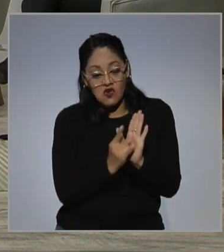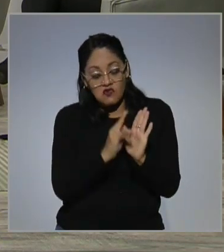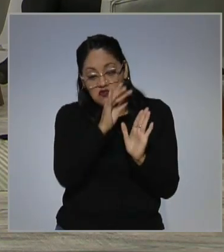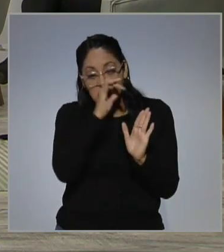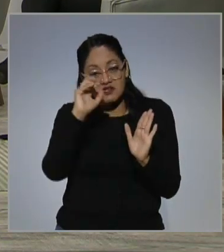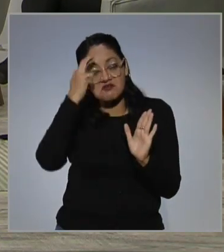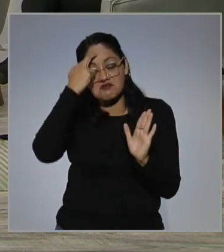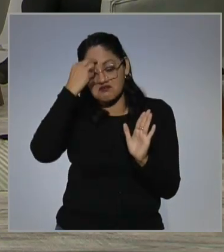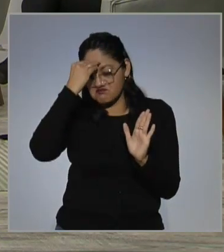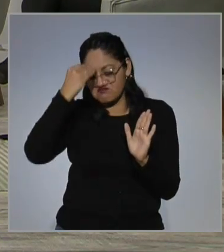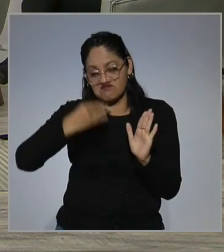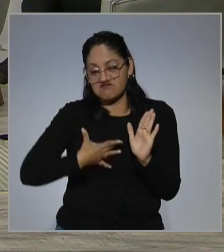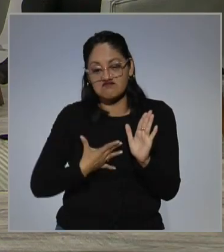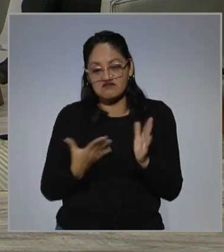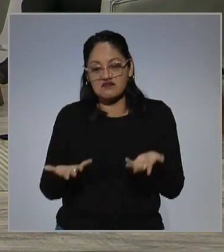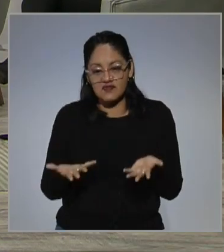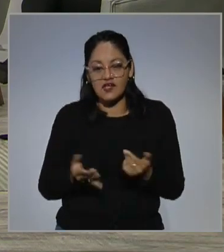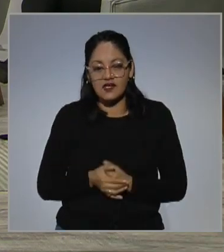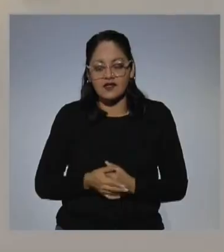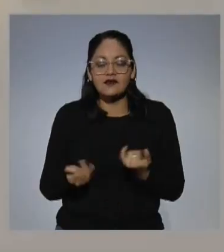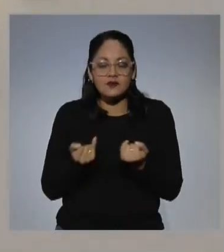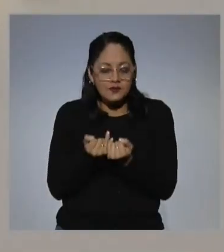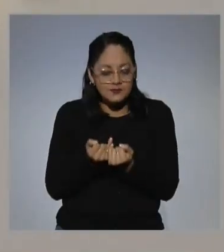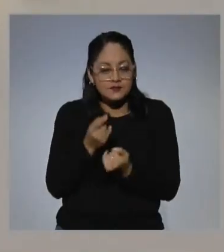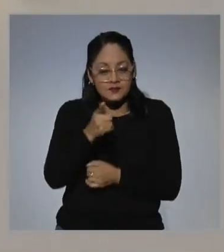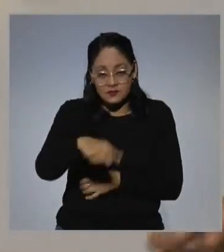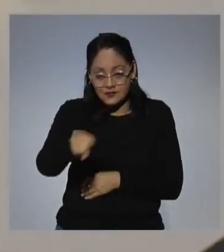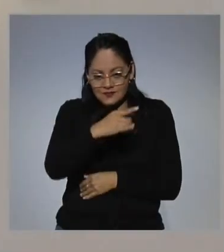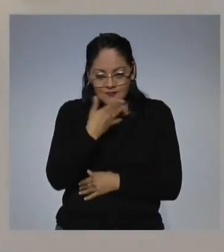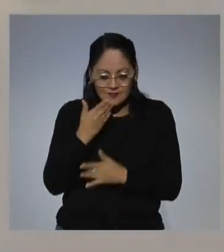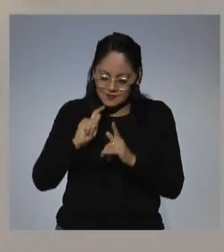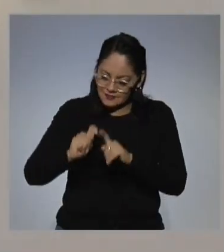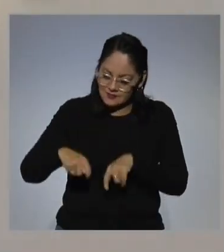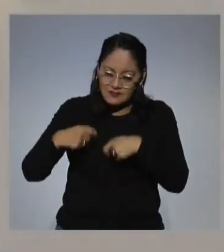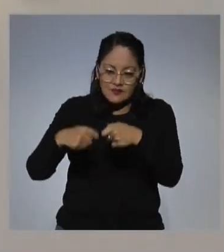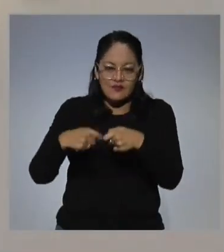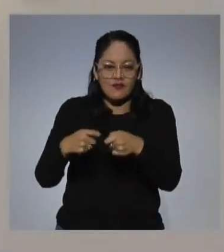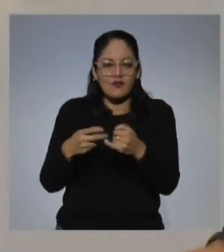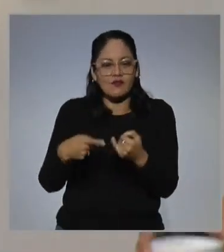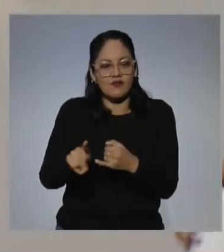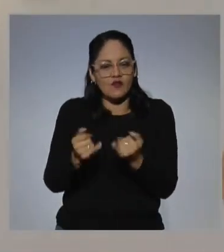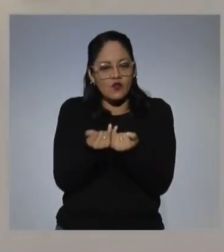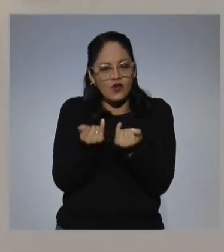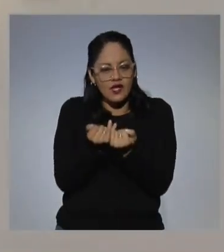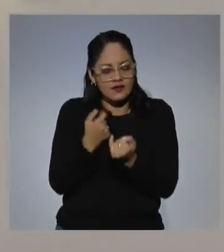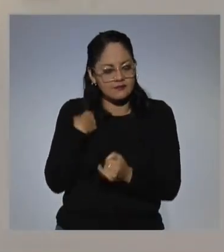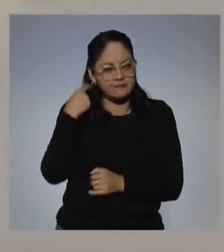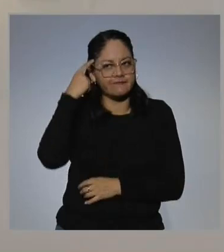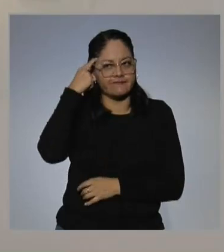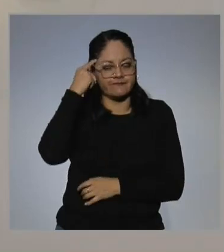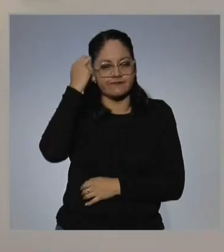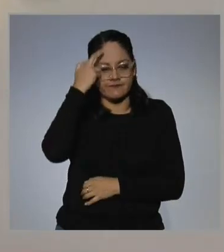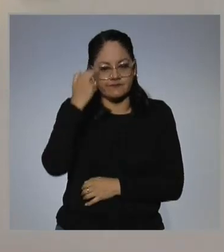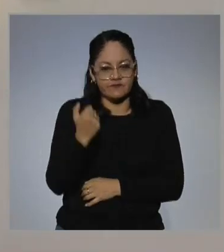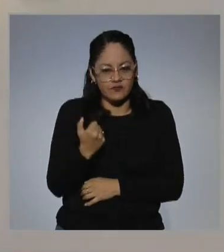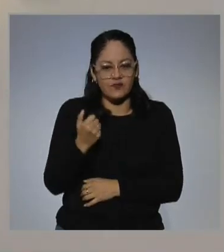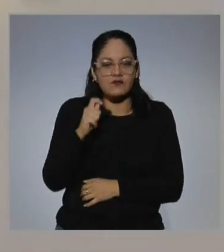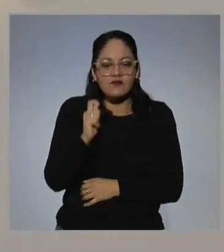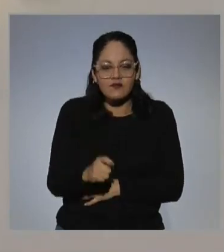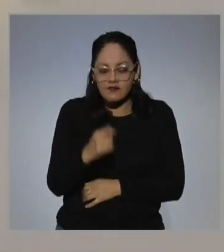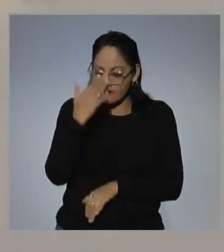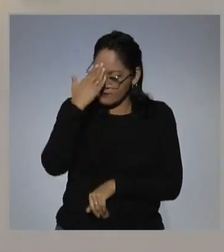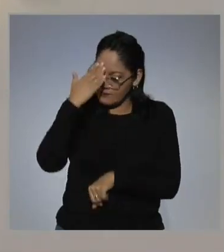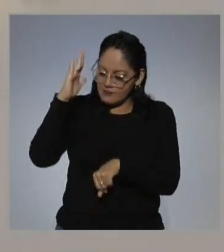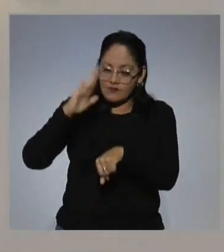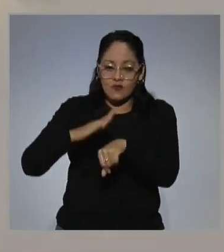Entonces es una manera como de exhortarnos a preservar nuestras tradiciones, pero también de ser conscientes de lo que bien dices, traer a la memoria